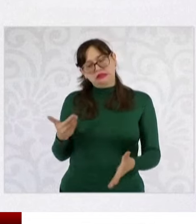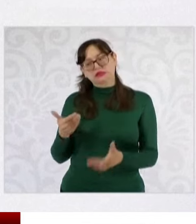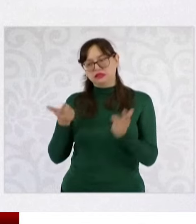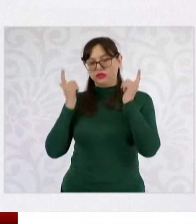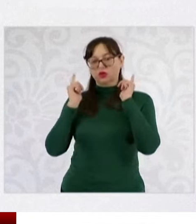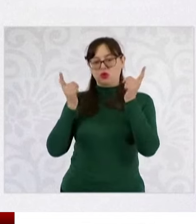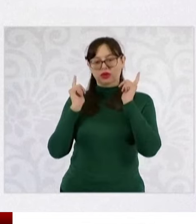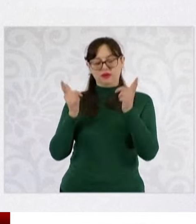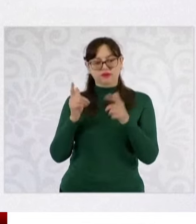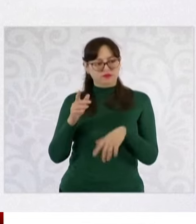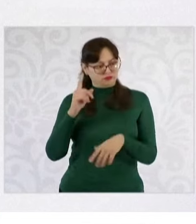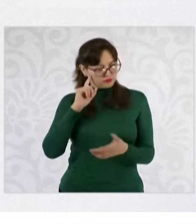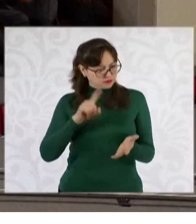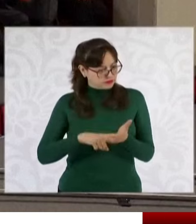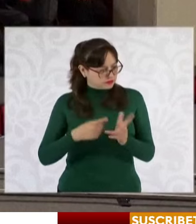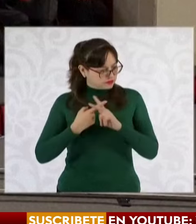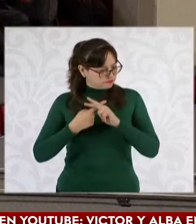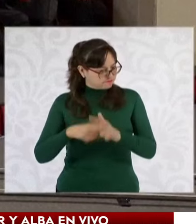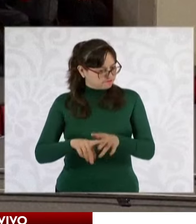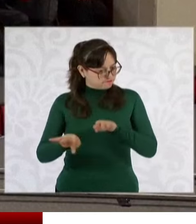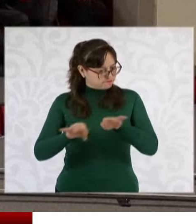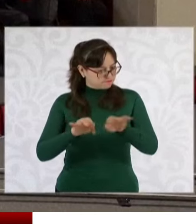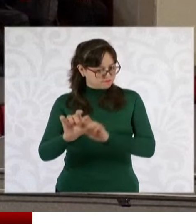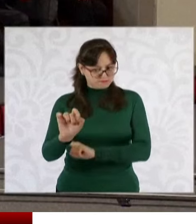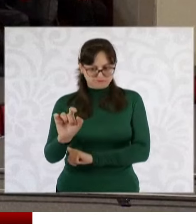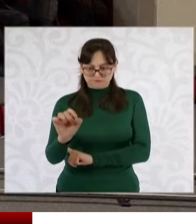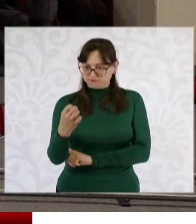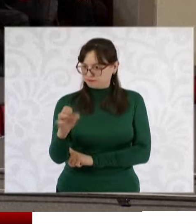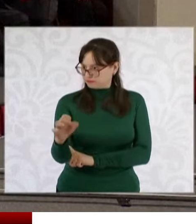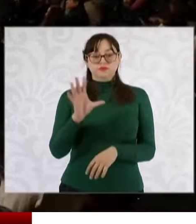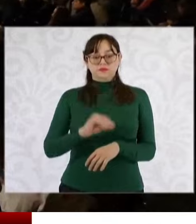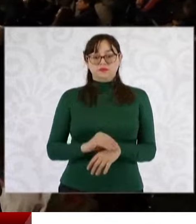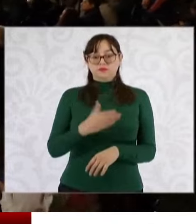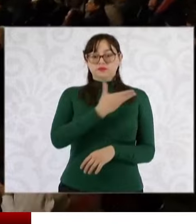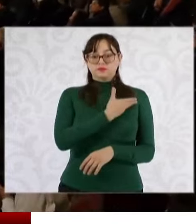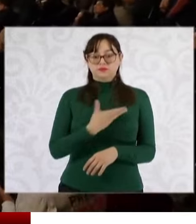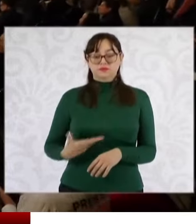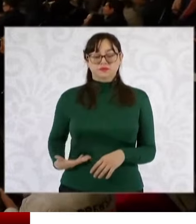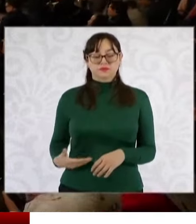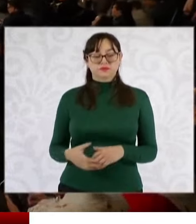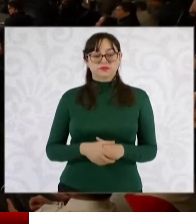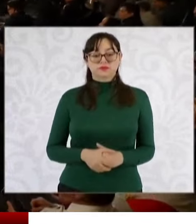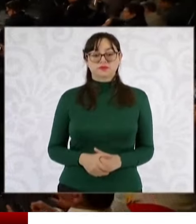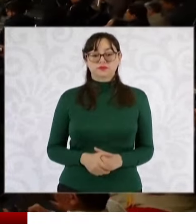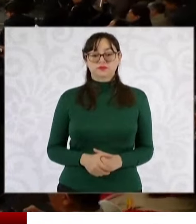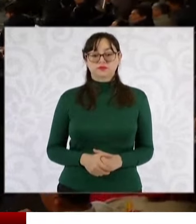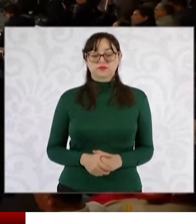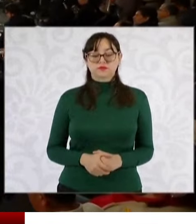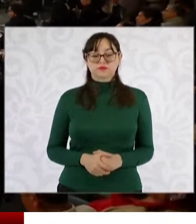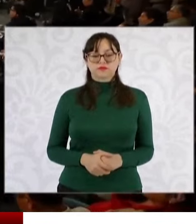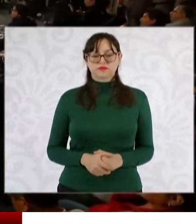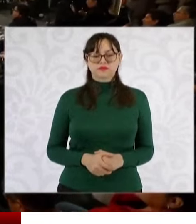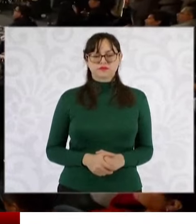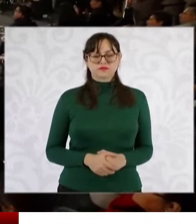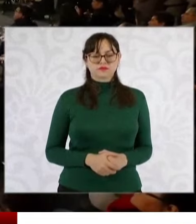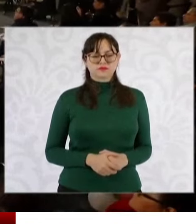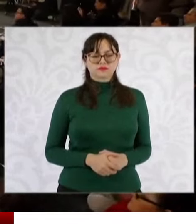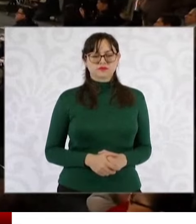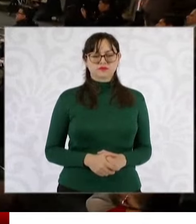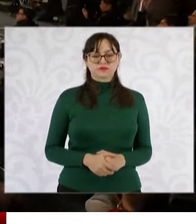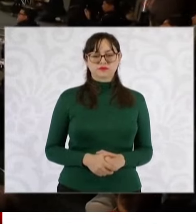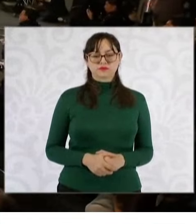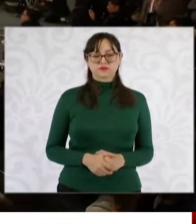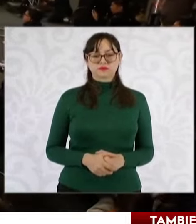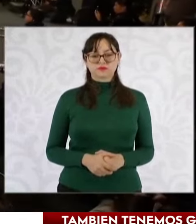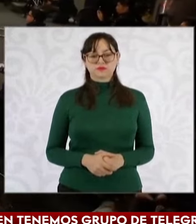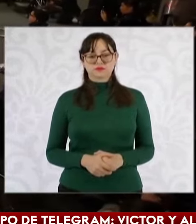Estados Unidos impone aranceles, México tomaría una medida similar. El miércoles el gobierno de Sheinbaum redobló la apuesta al